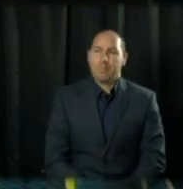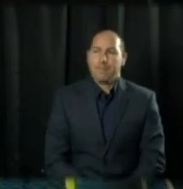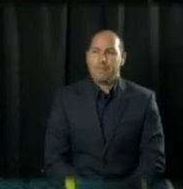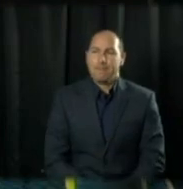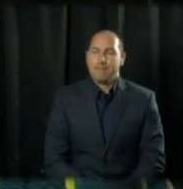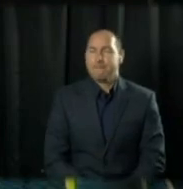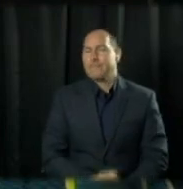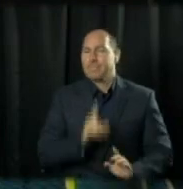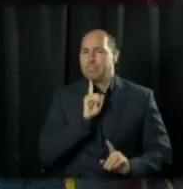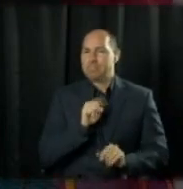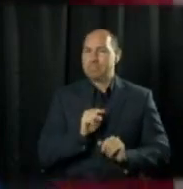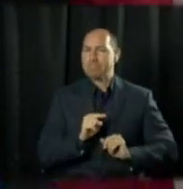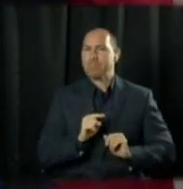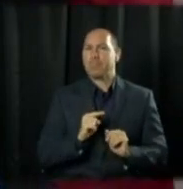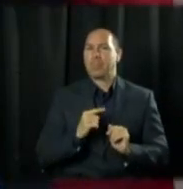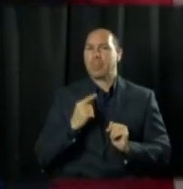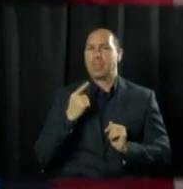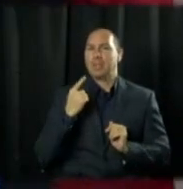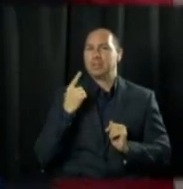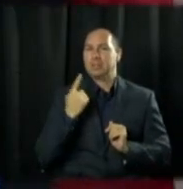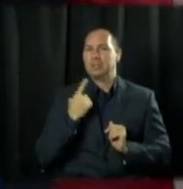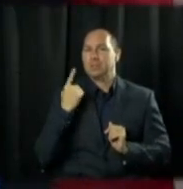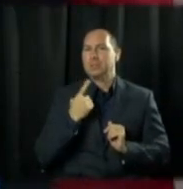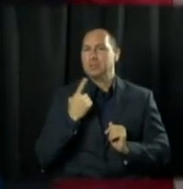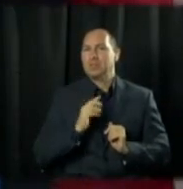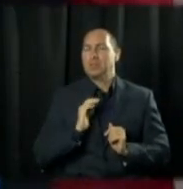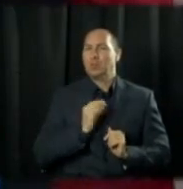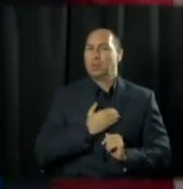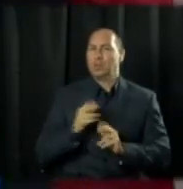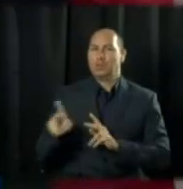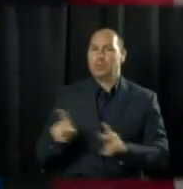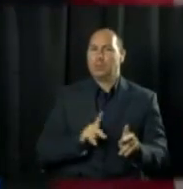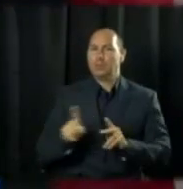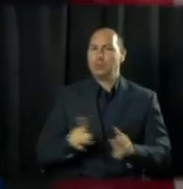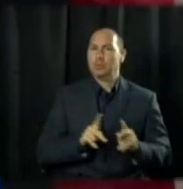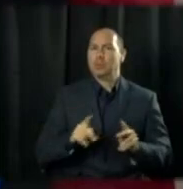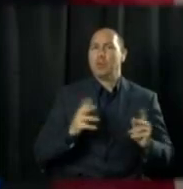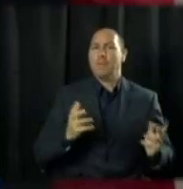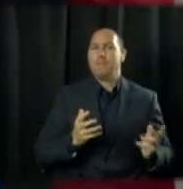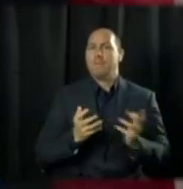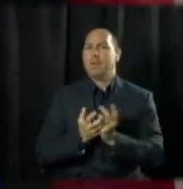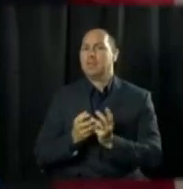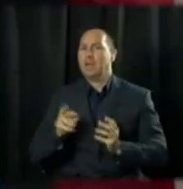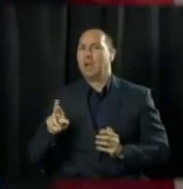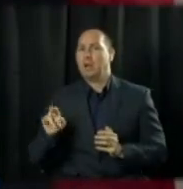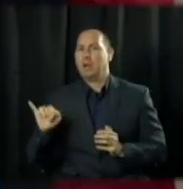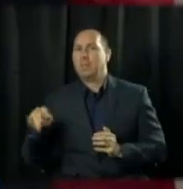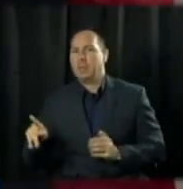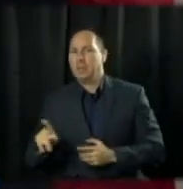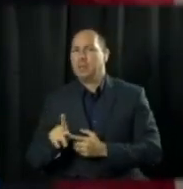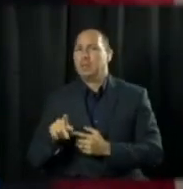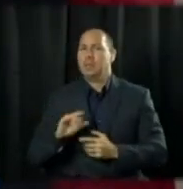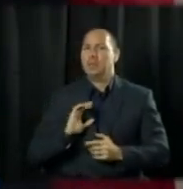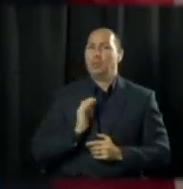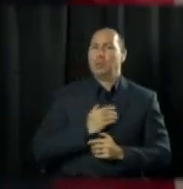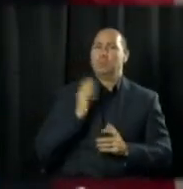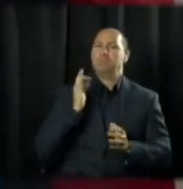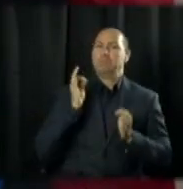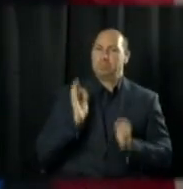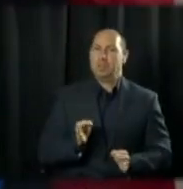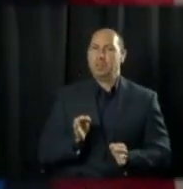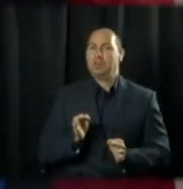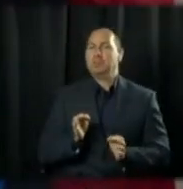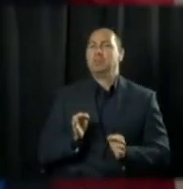Pienso que nuestros planes y nuestra lista están en la línea con el RFI y con aquellos planes que están ahí. Nuestra